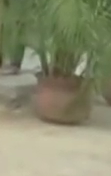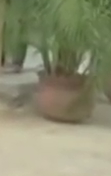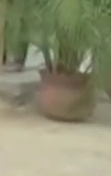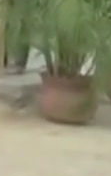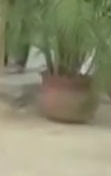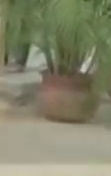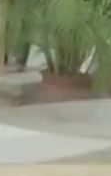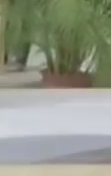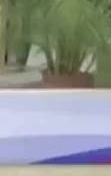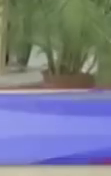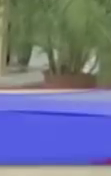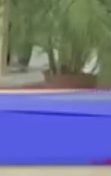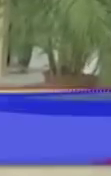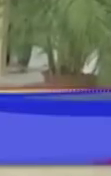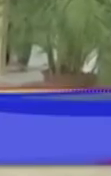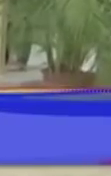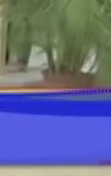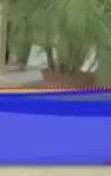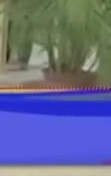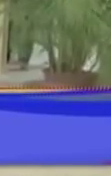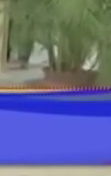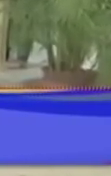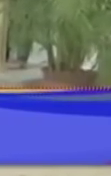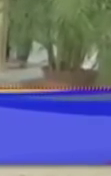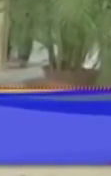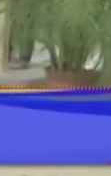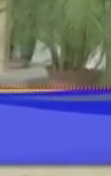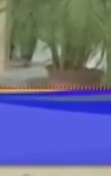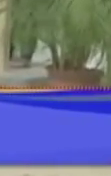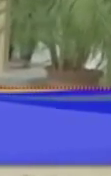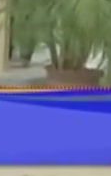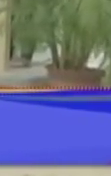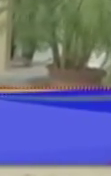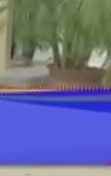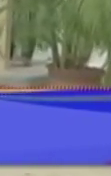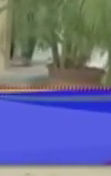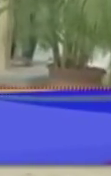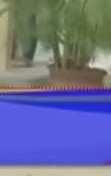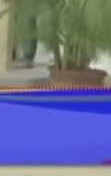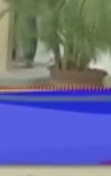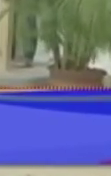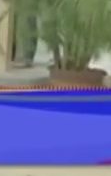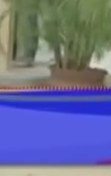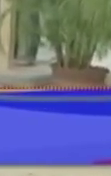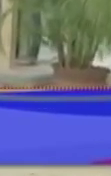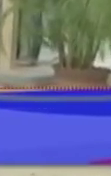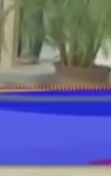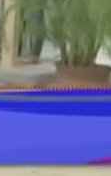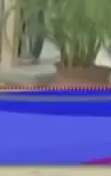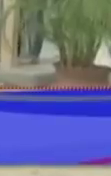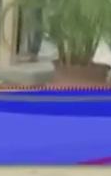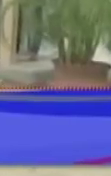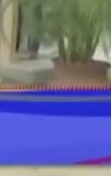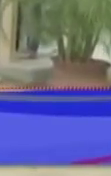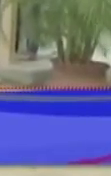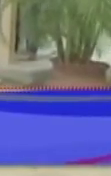de la Pascua, municipio Infante, aquí en nuestro estado bolivariano de Guárico, en compañía de nuestra alcaldesa Nidia Loreto, el viceministro